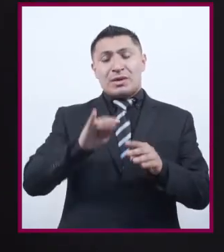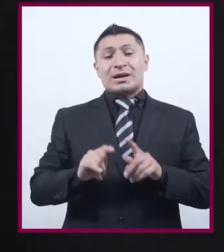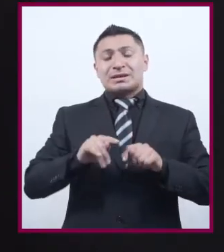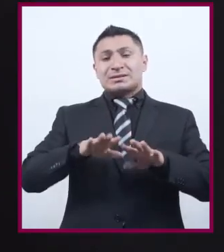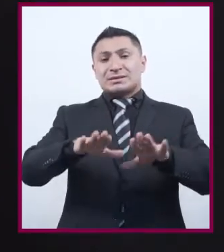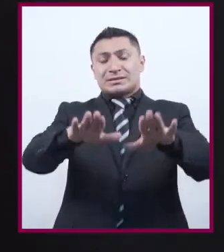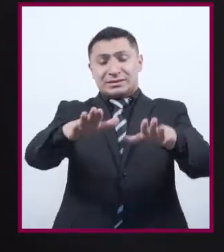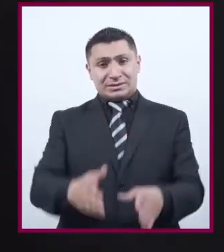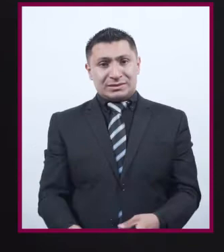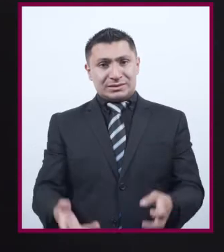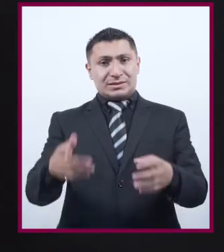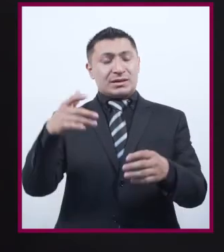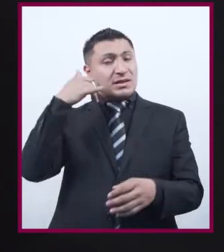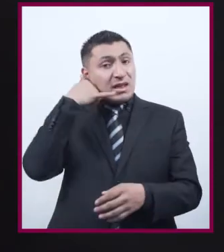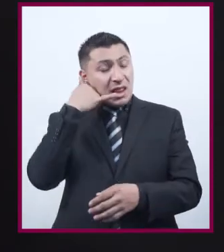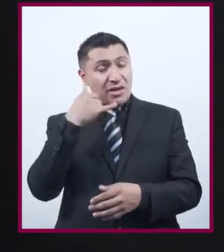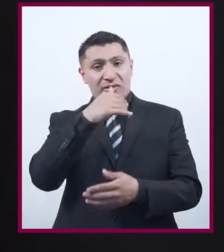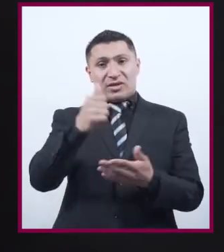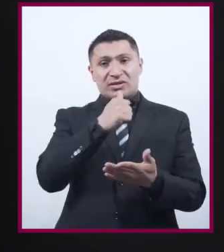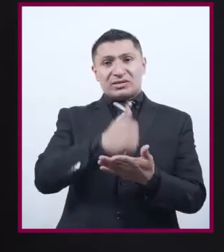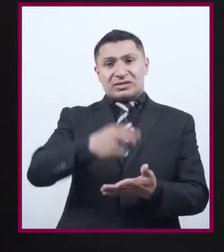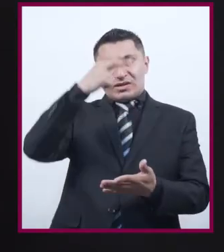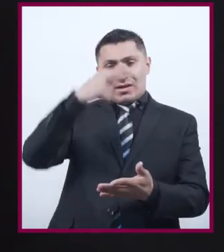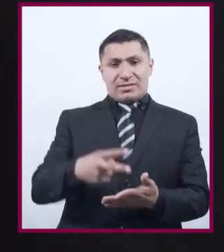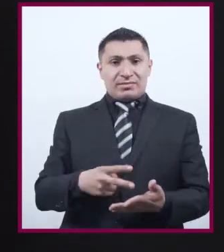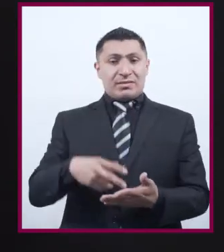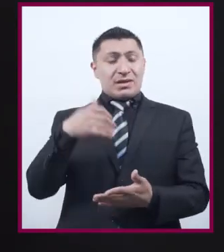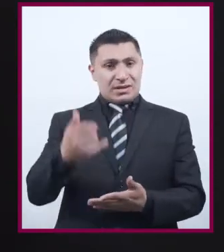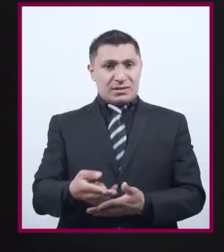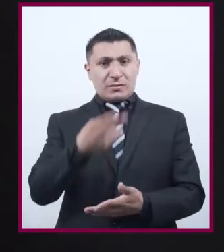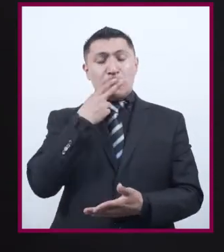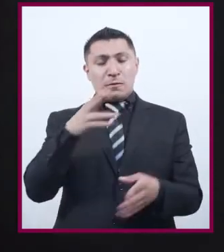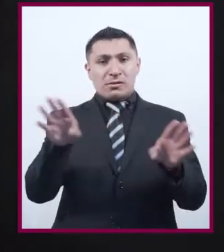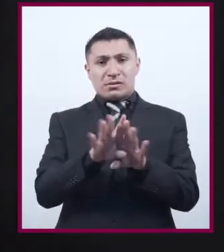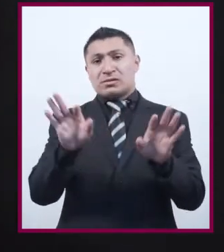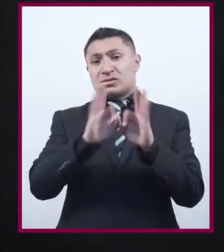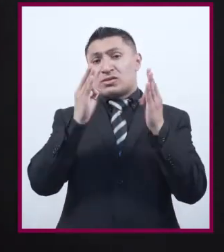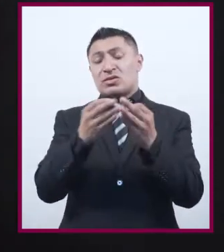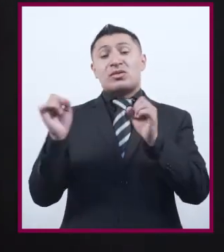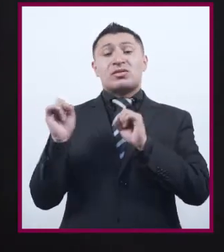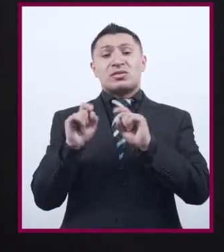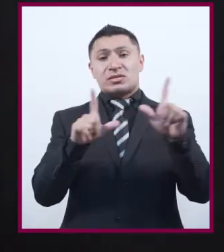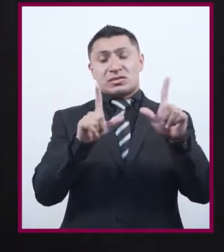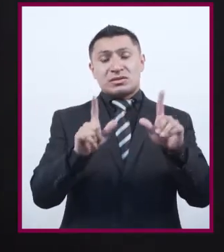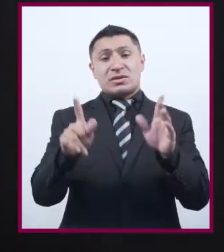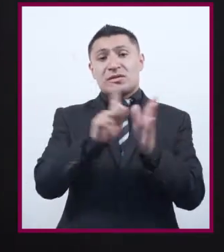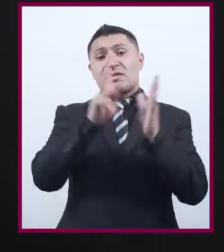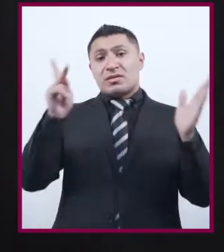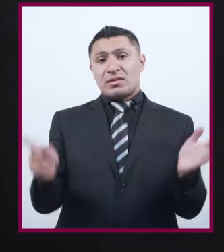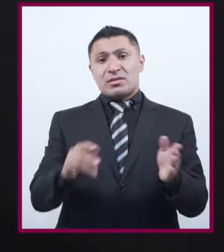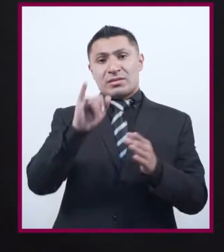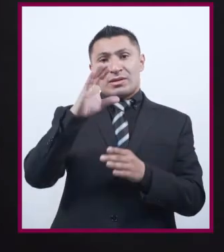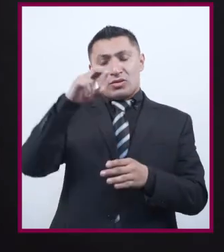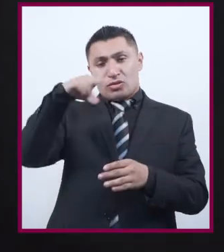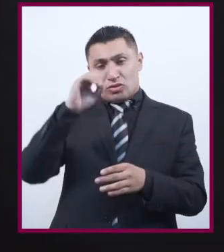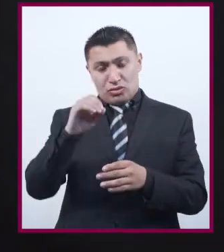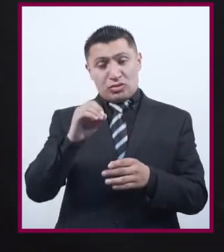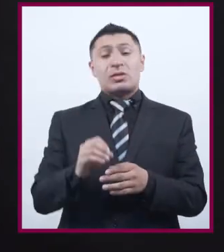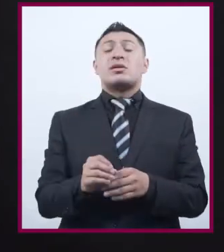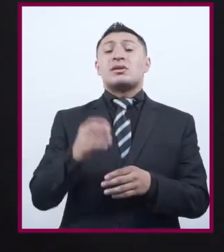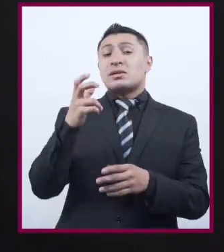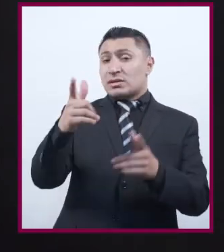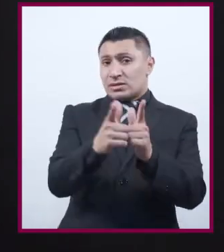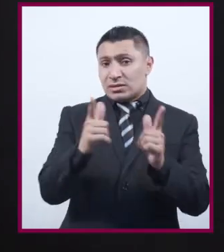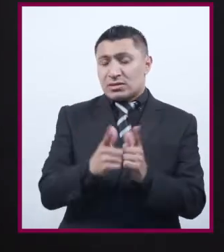y telefónicas en la Ciudad de México, y que utilizó como medio de difusión el periódico Iconoclasta. Estos grupos sostenían